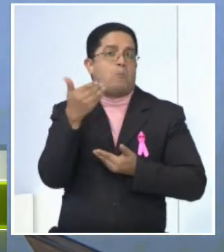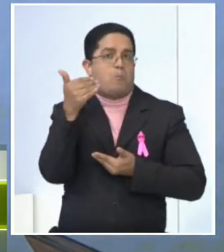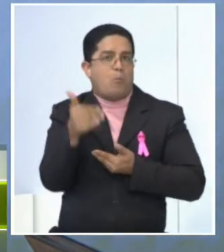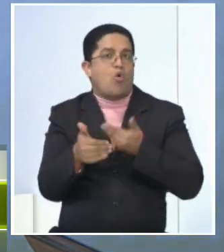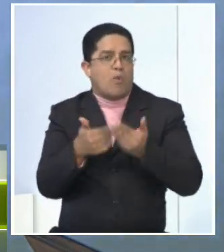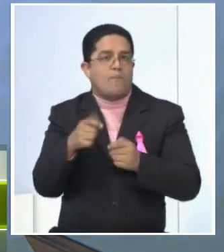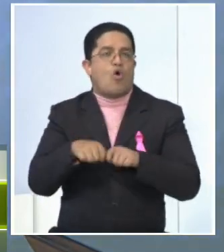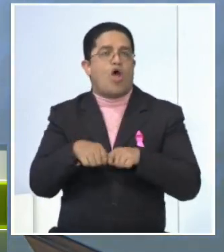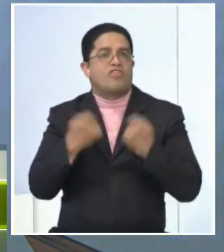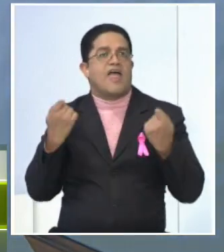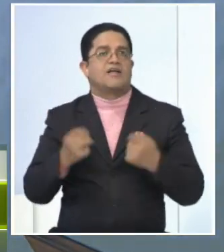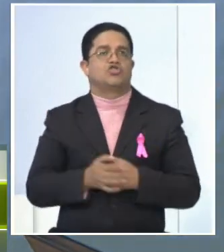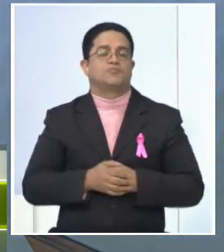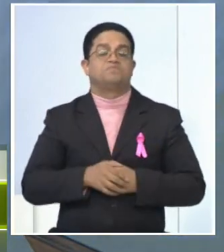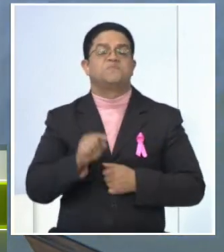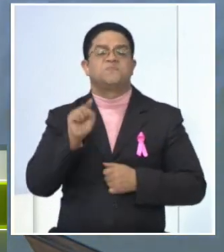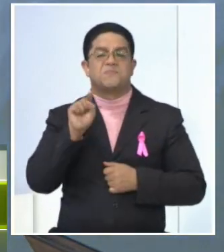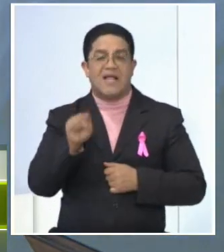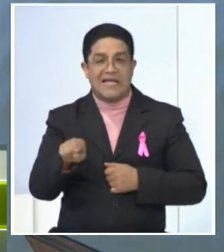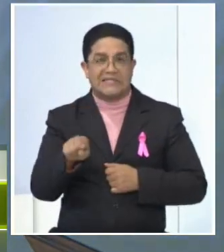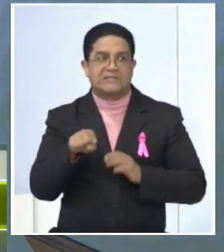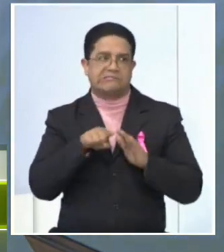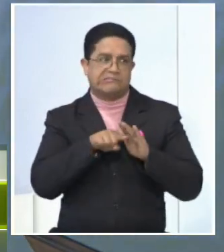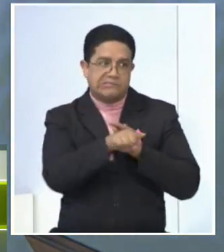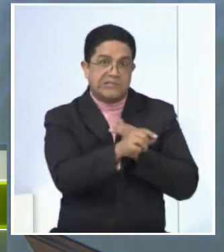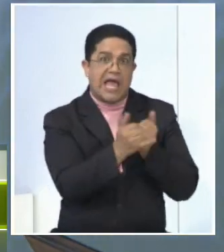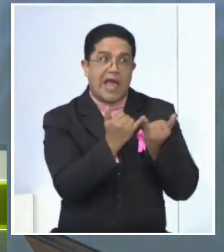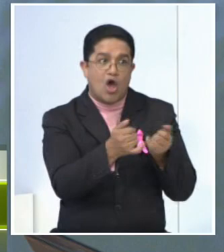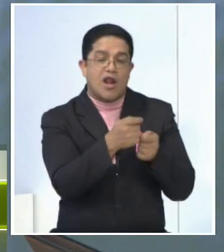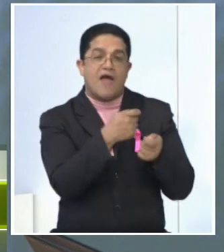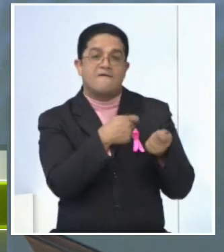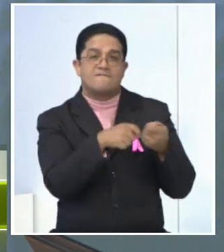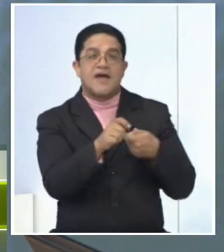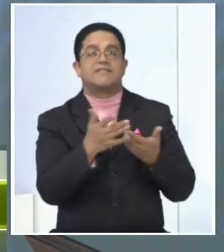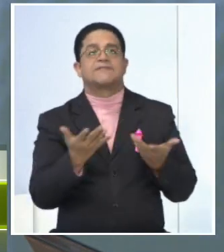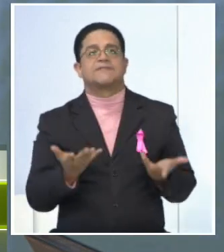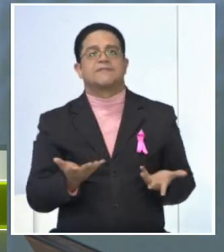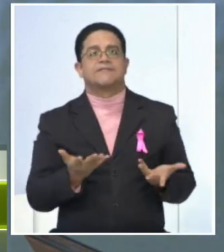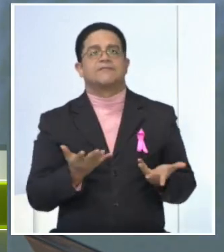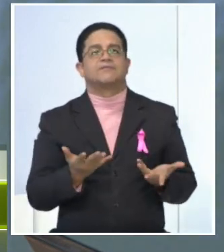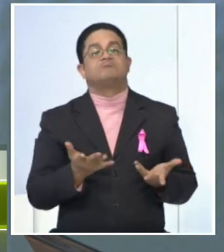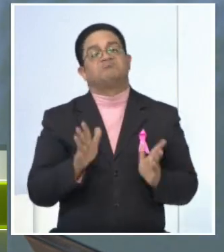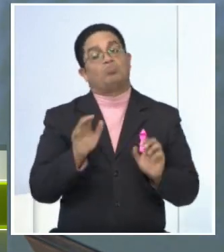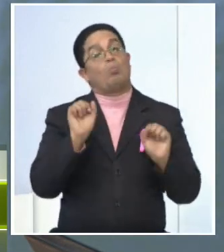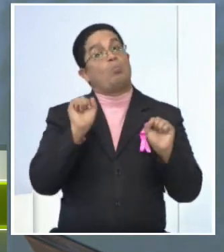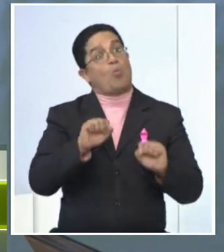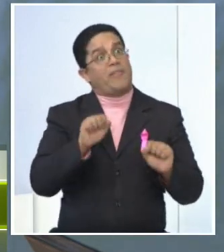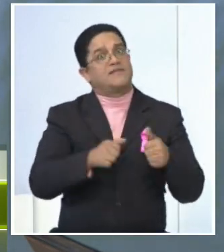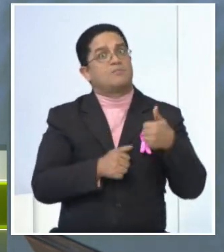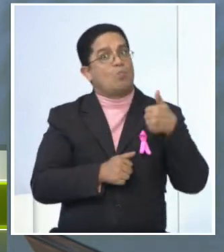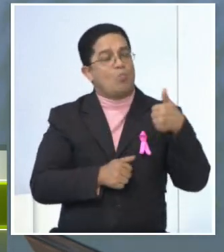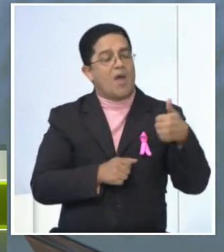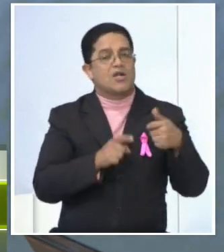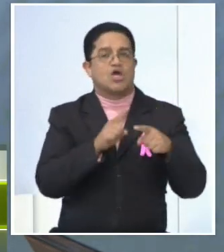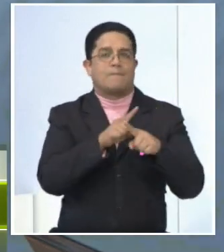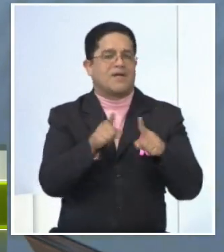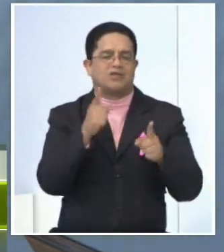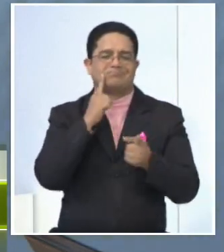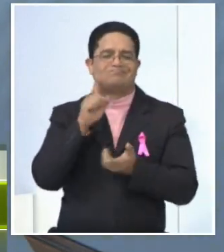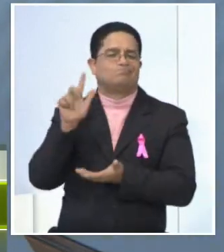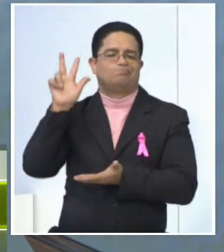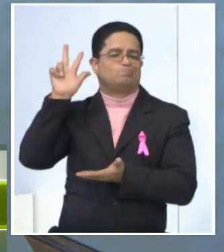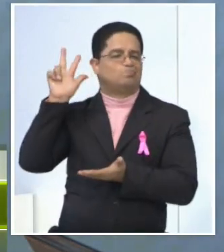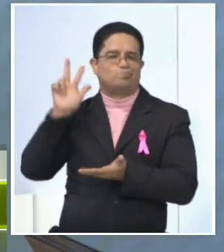esos antihistamínicos que conseguimos en bodegones, lamentablemente, pueden ser muy buenos, pero no están